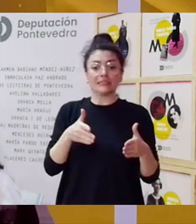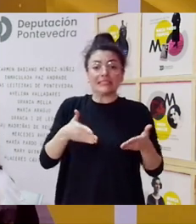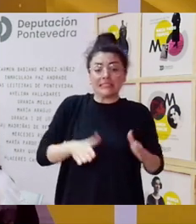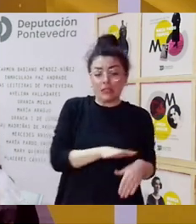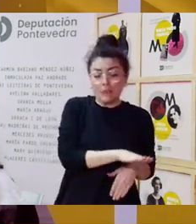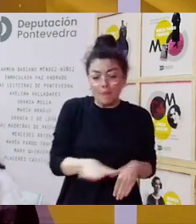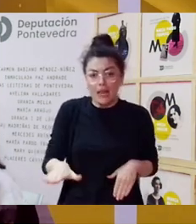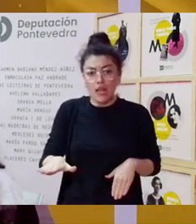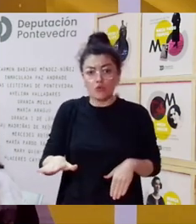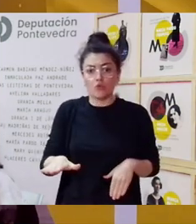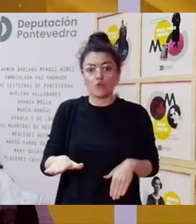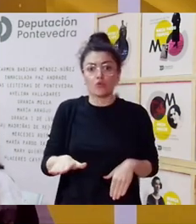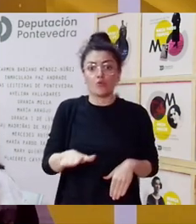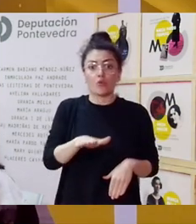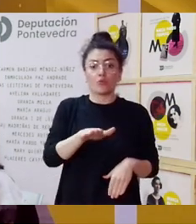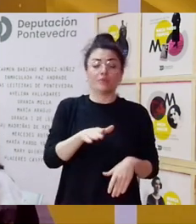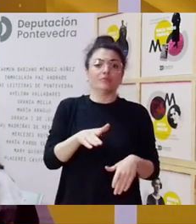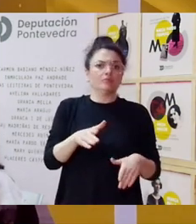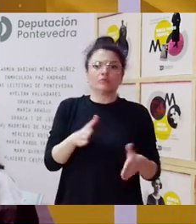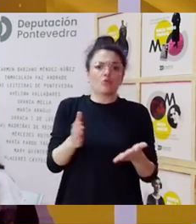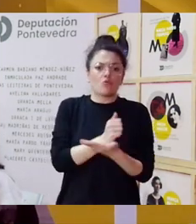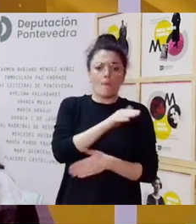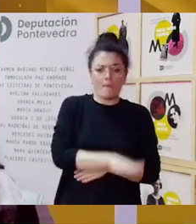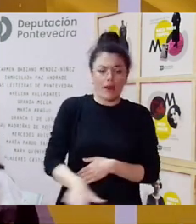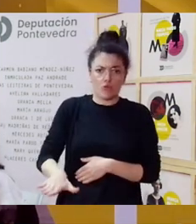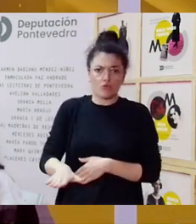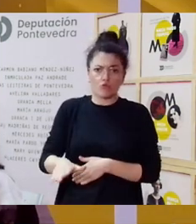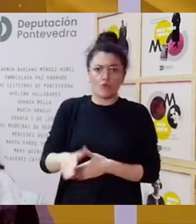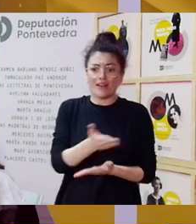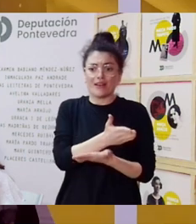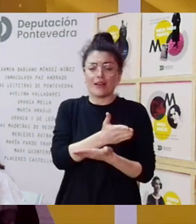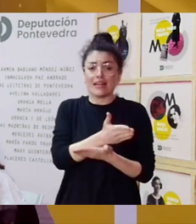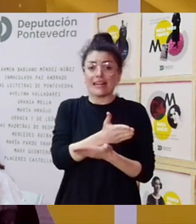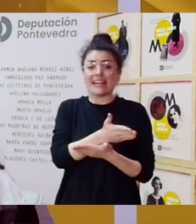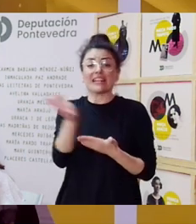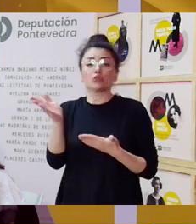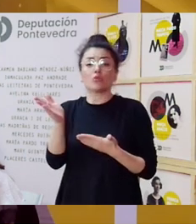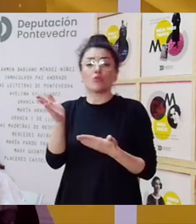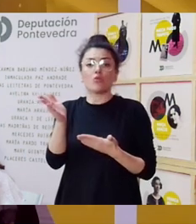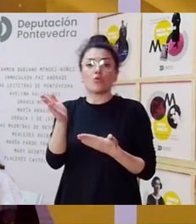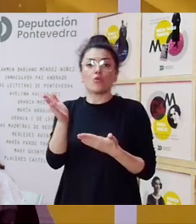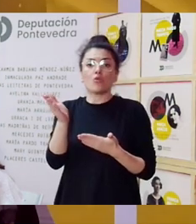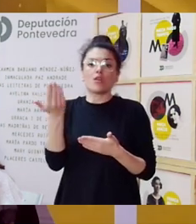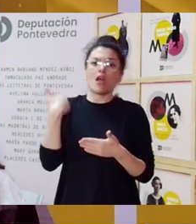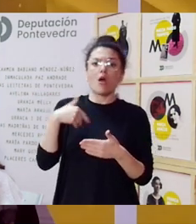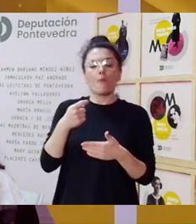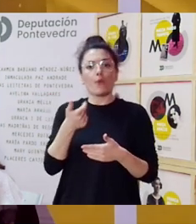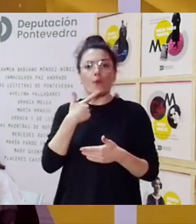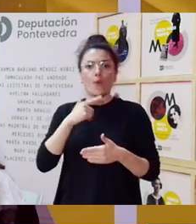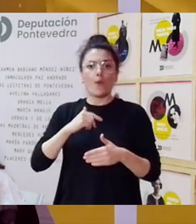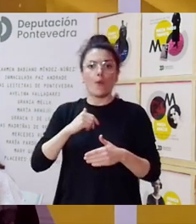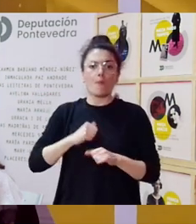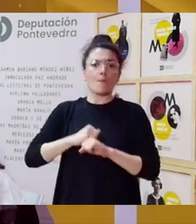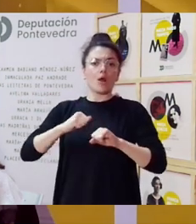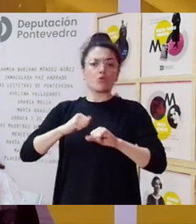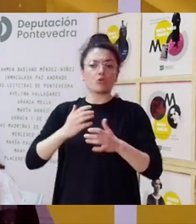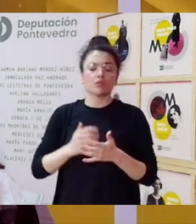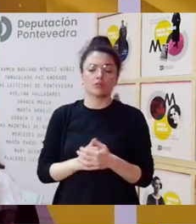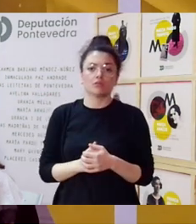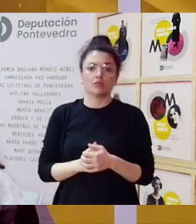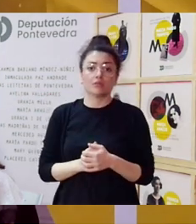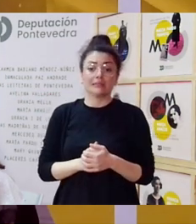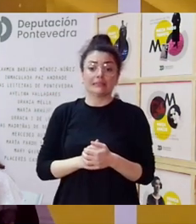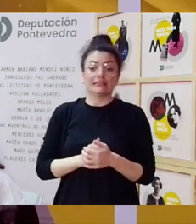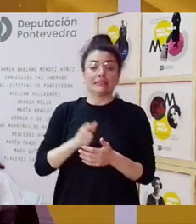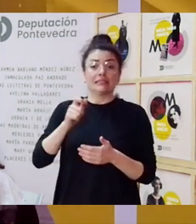solo Manolito era pequerrechiño. Os demais, pois, xa estaban un pouco espallados. Víctor estaba en